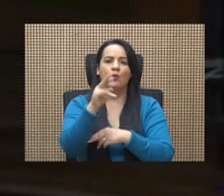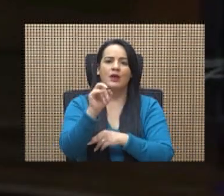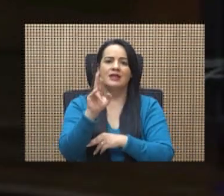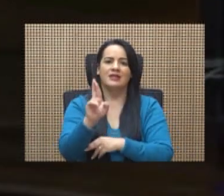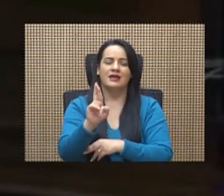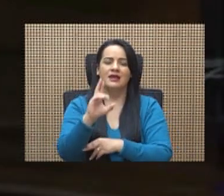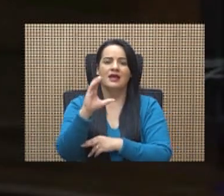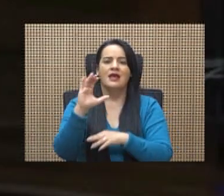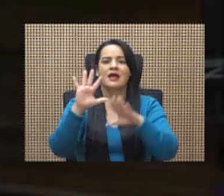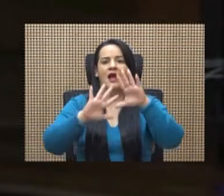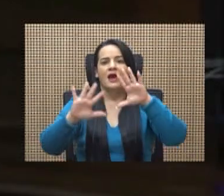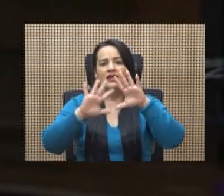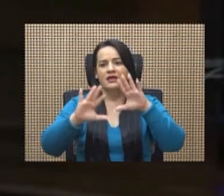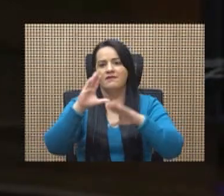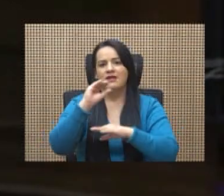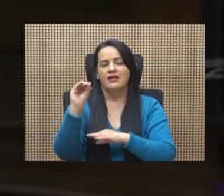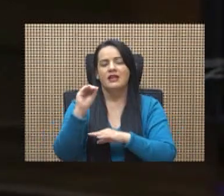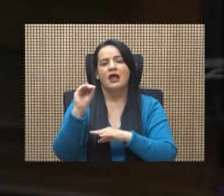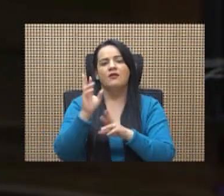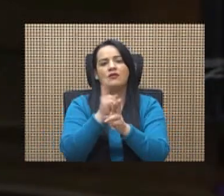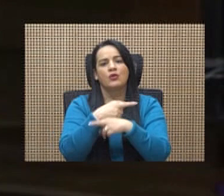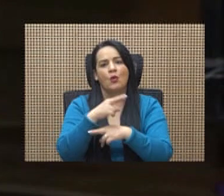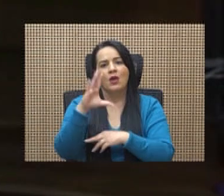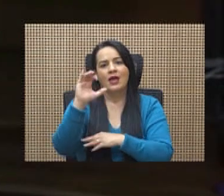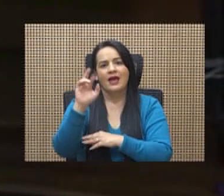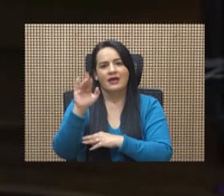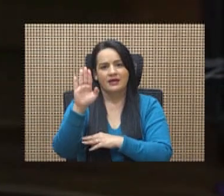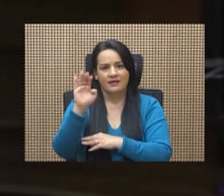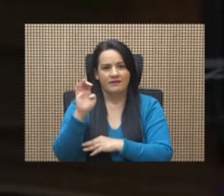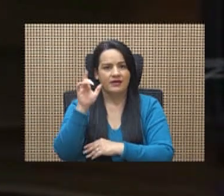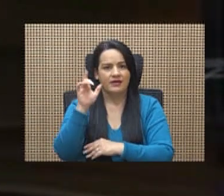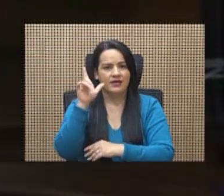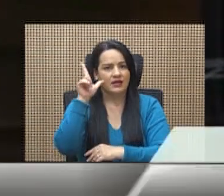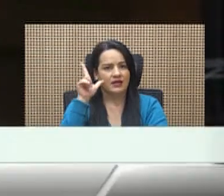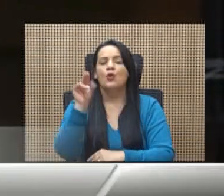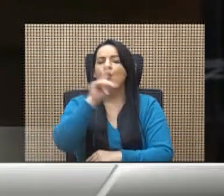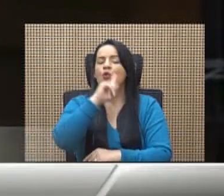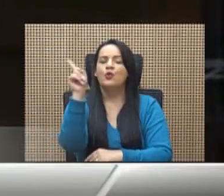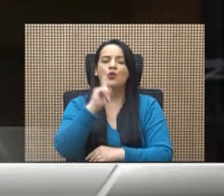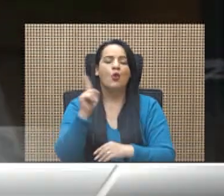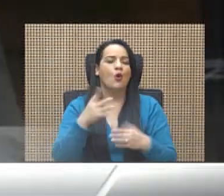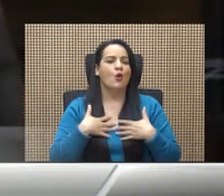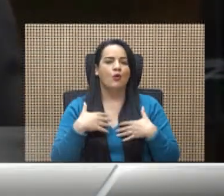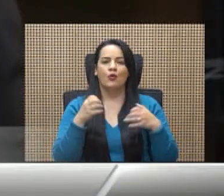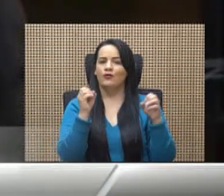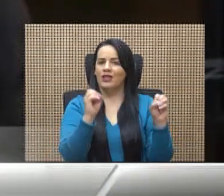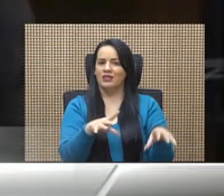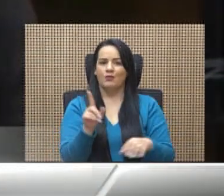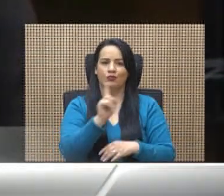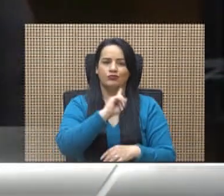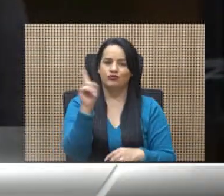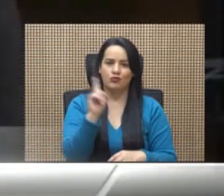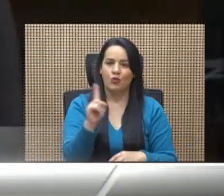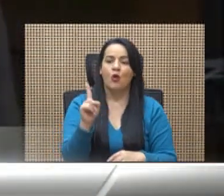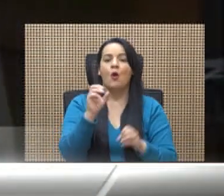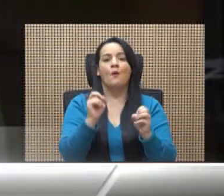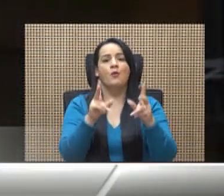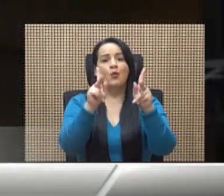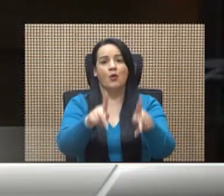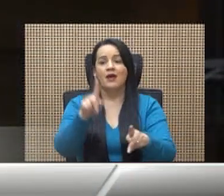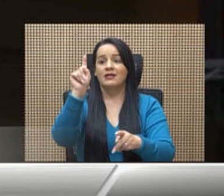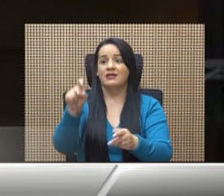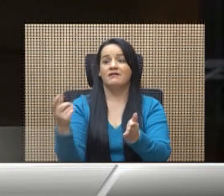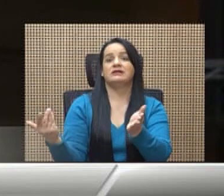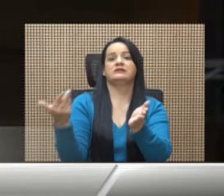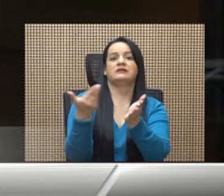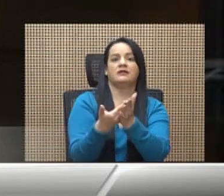caribe no nos vendimos las oportunidades deben de venir a nuestra región en lomos